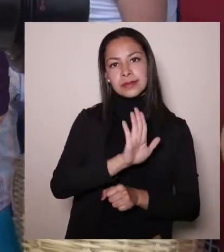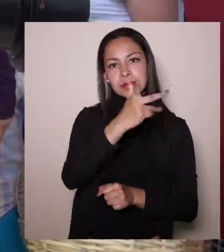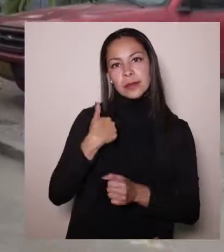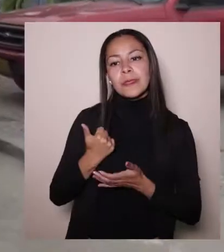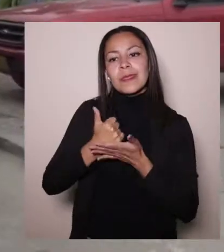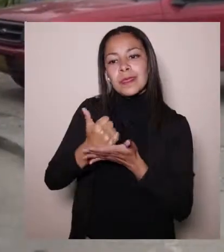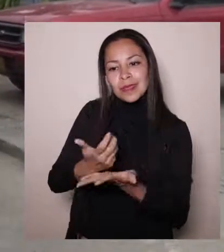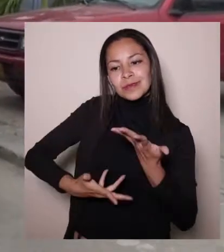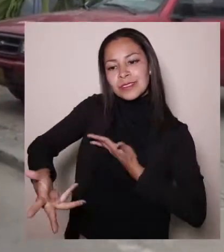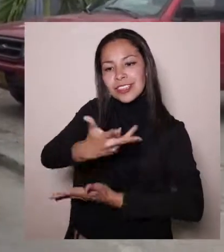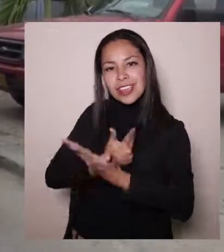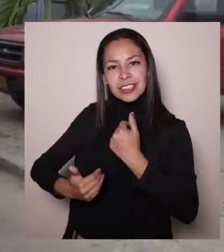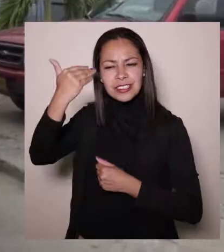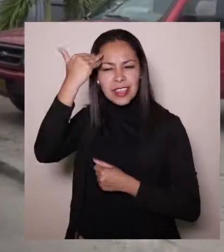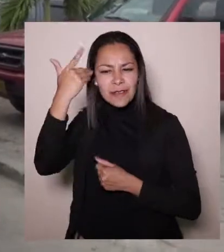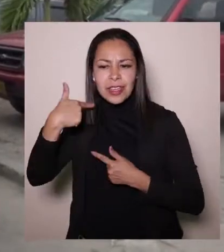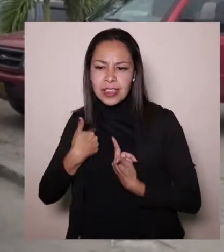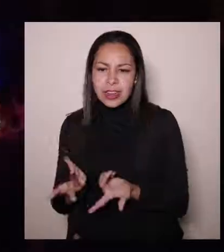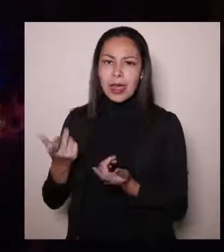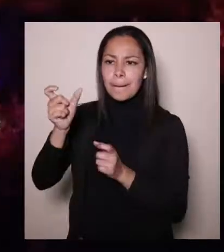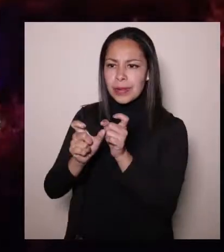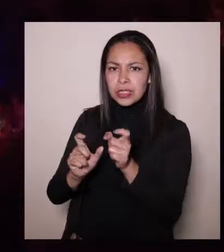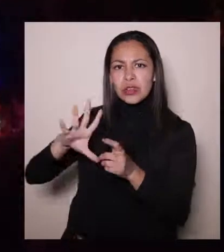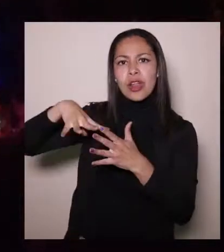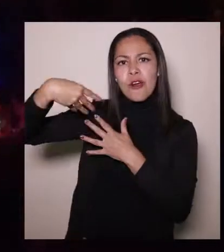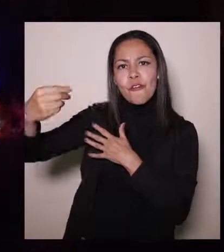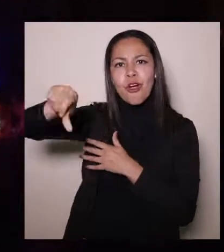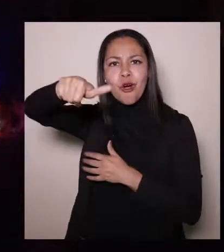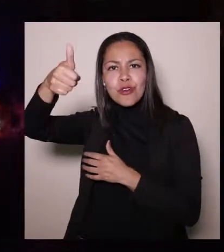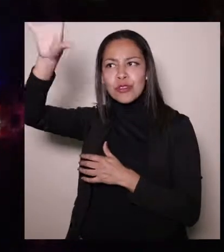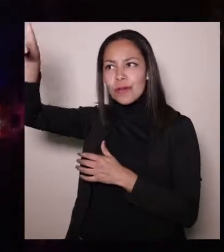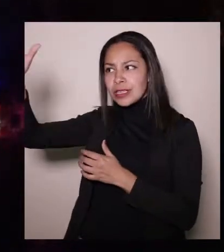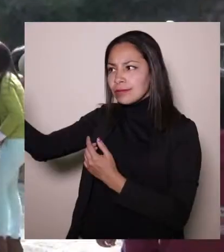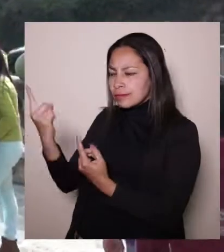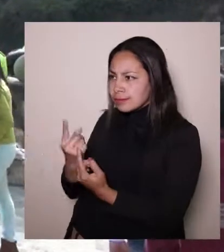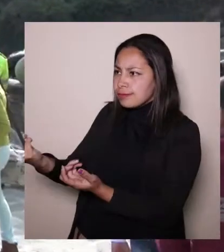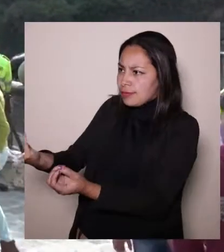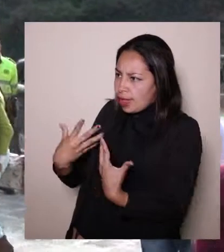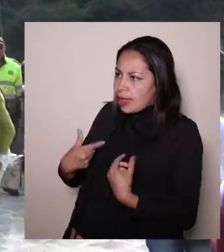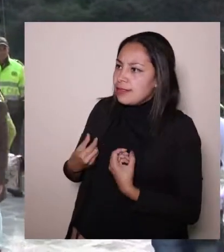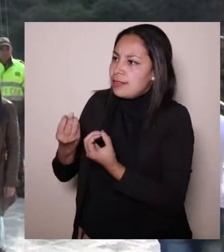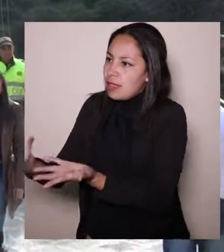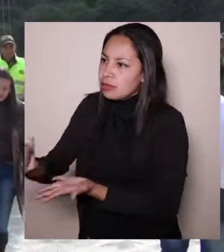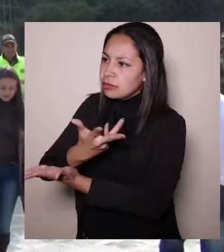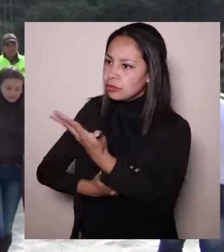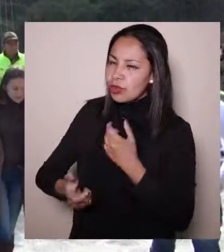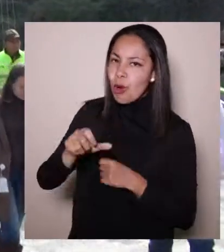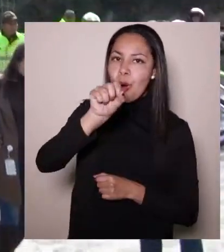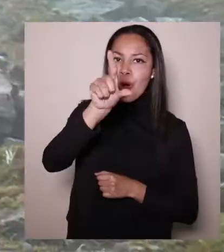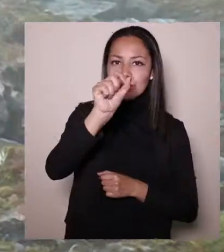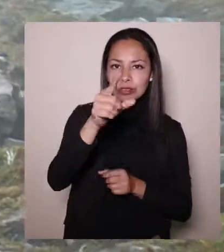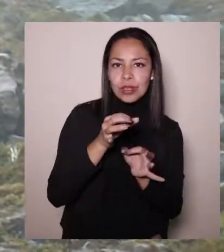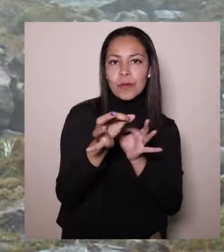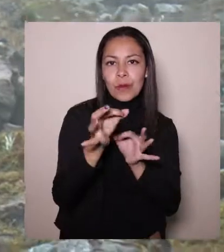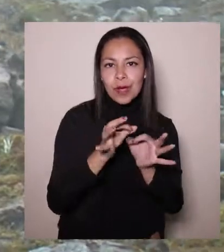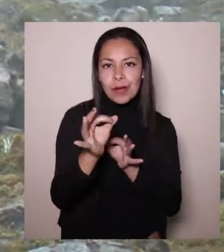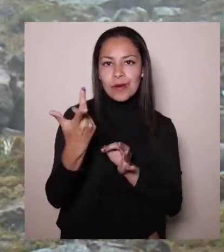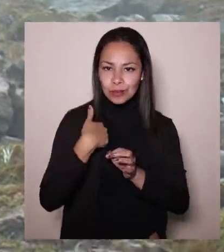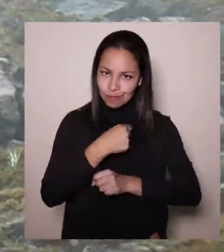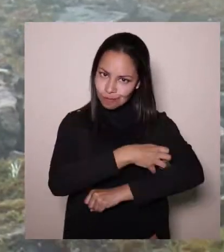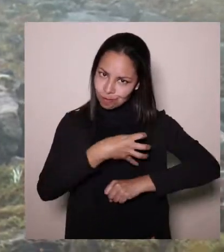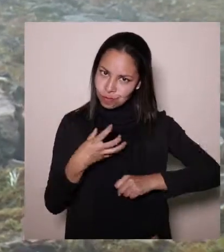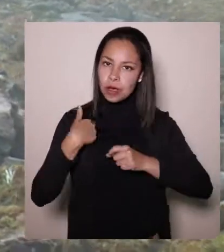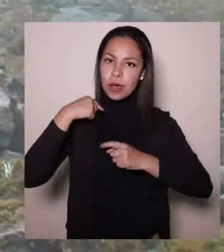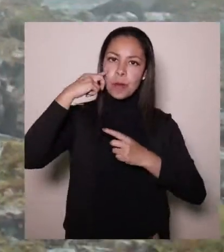los pilares del gobierno departamental, permitirá el intercambio de saberes entre viajeros y comunidades de 11 municipios que tienen